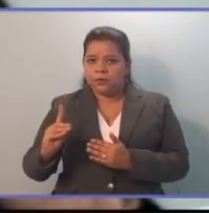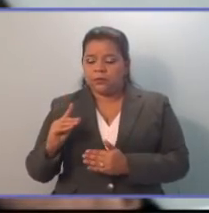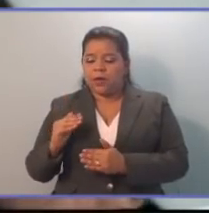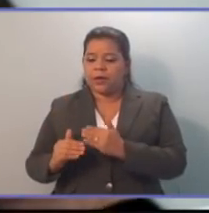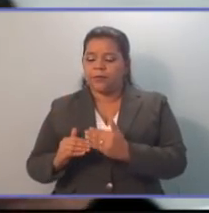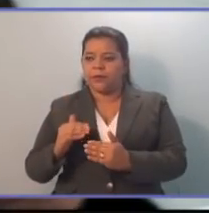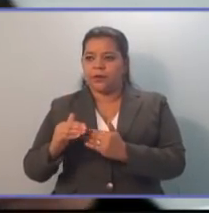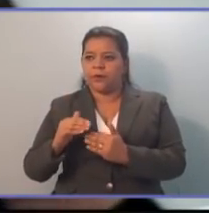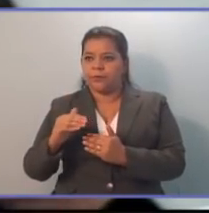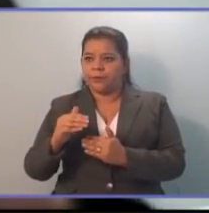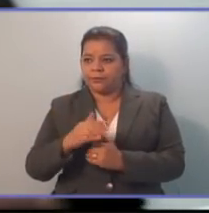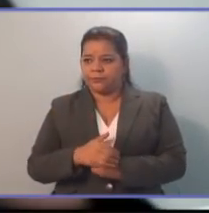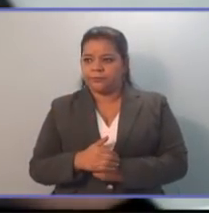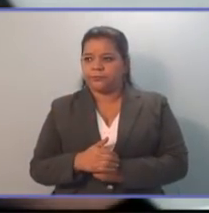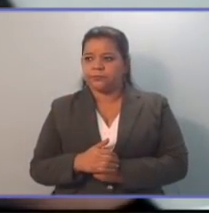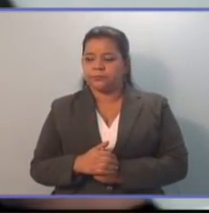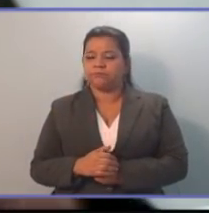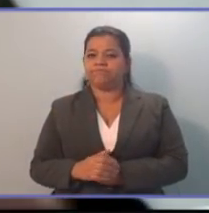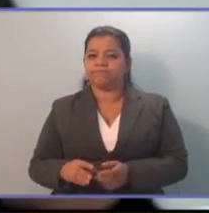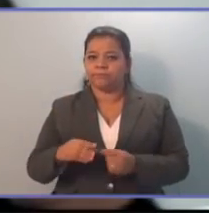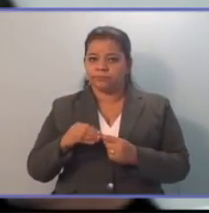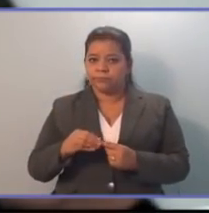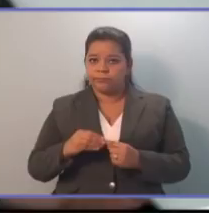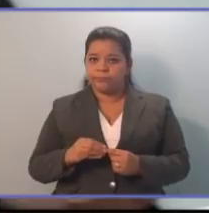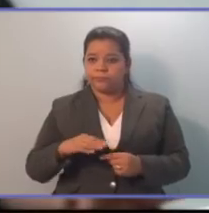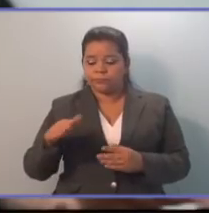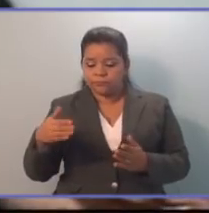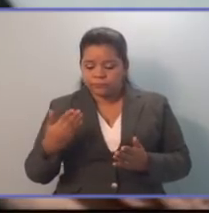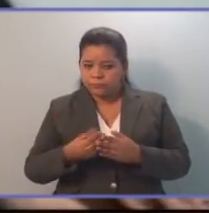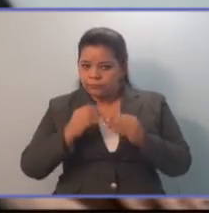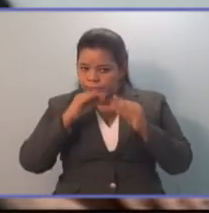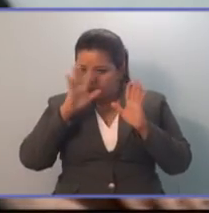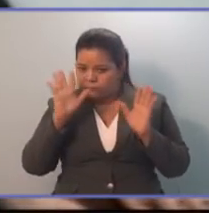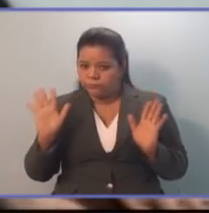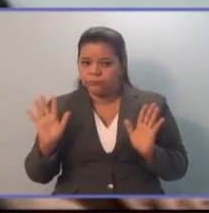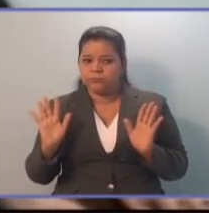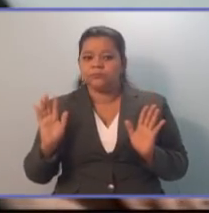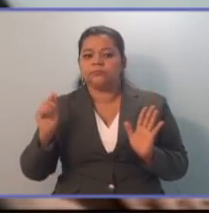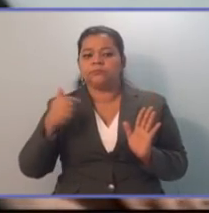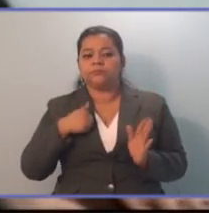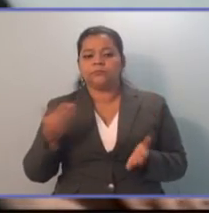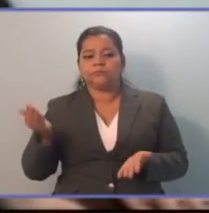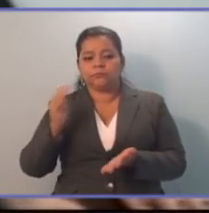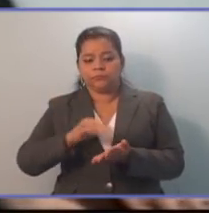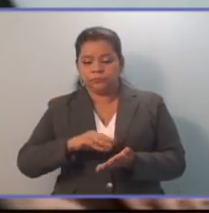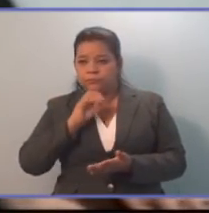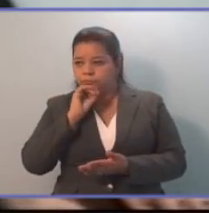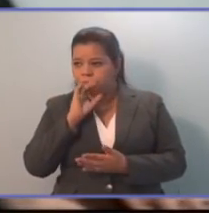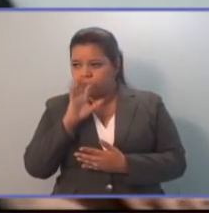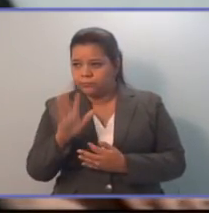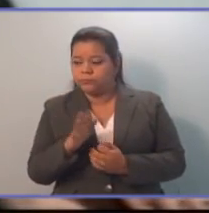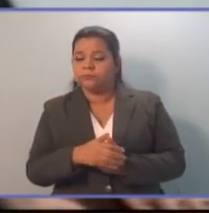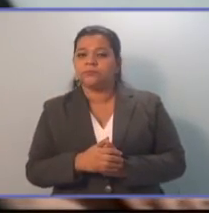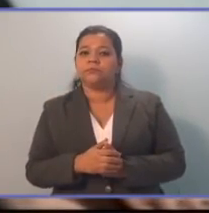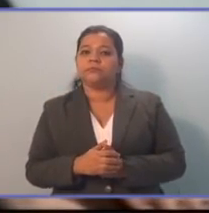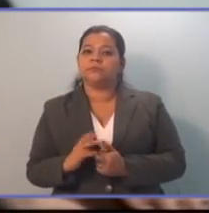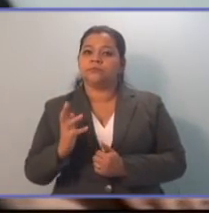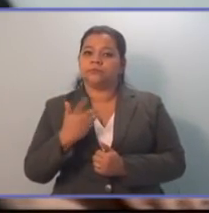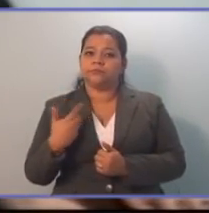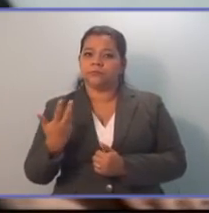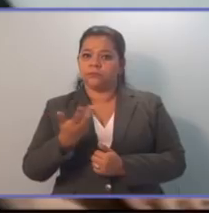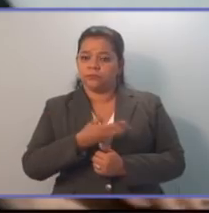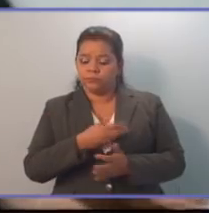especializado. De acuerdo, completamente. Si es que yo sigo insistiendo de que estamos